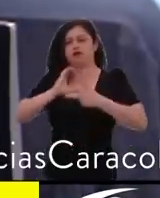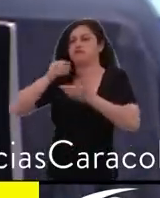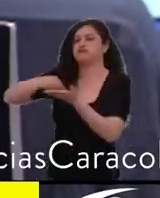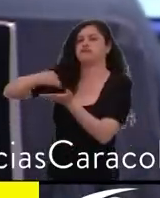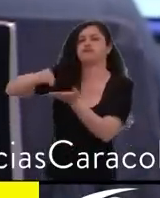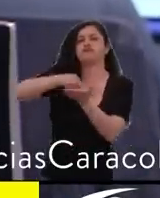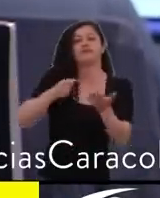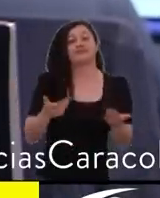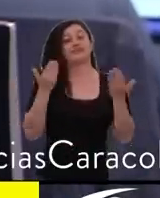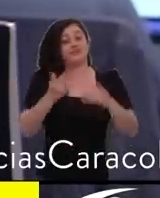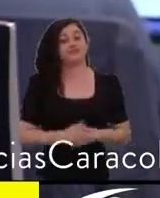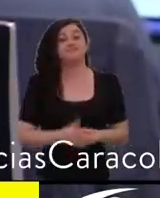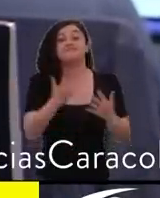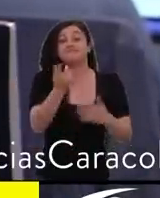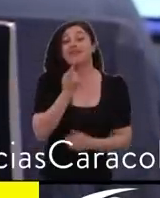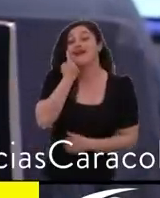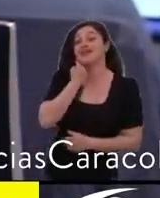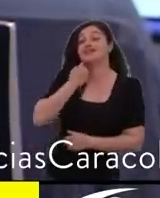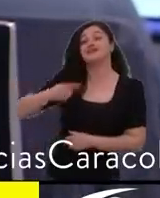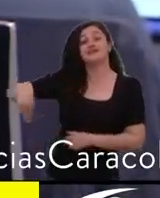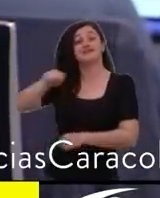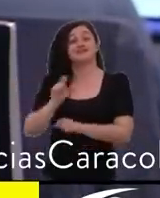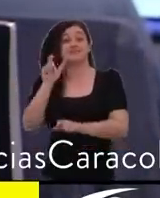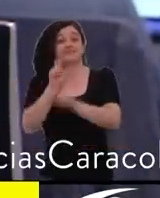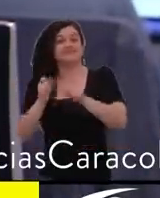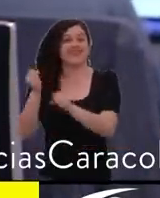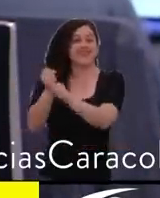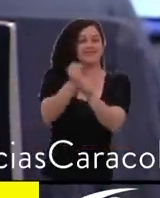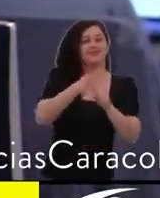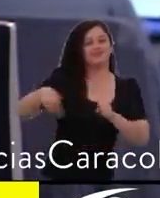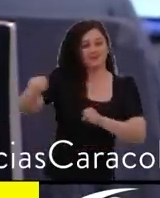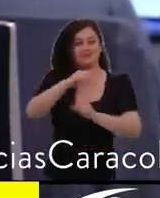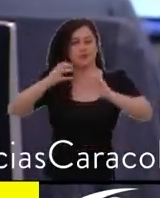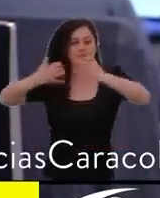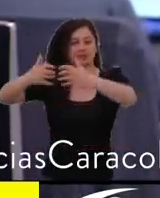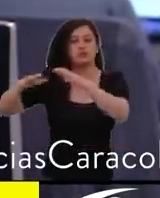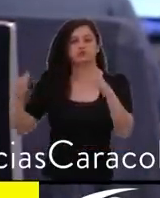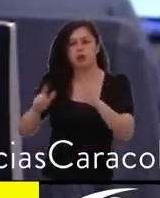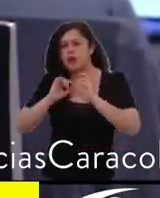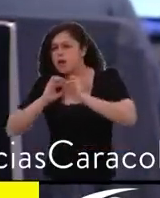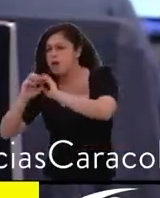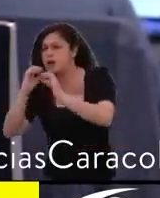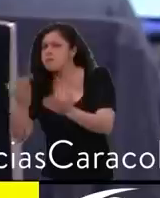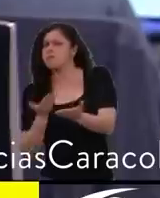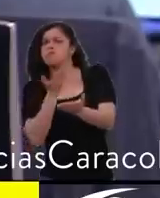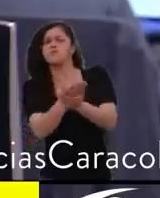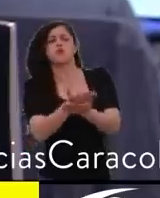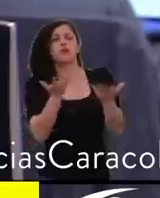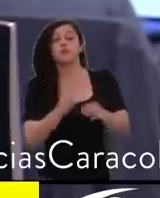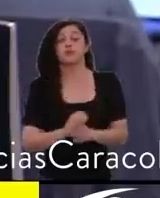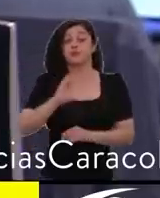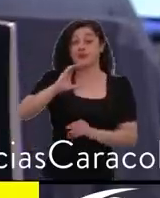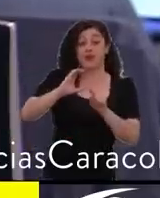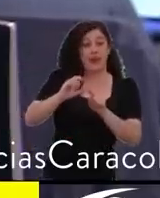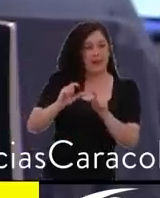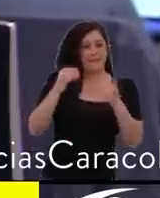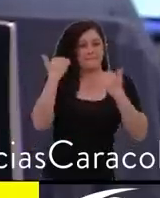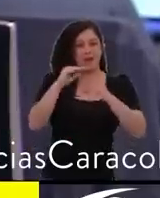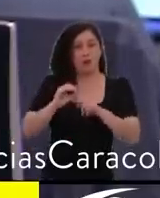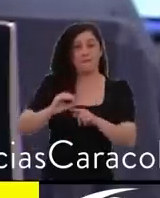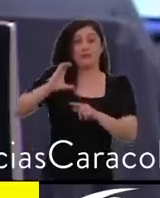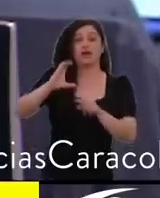centrales obreras se reúnen para consolidar su propuesta. Plantean que el aumento del salario mínimo debe ser de más de